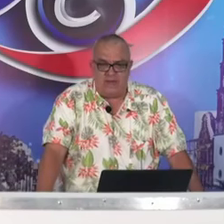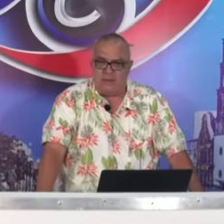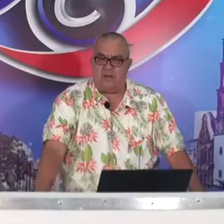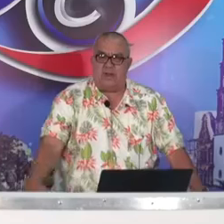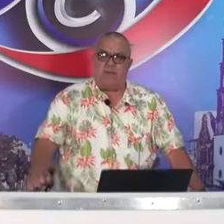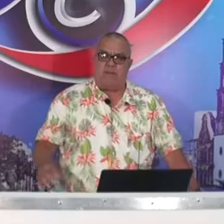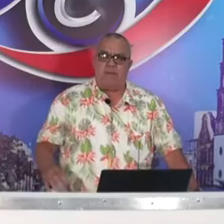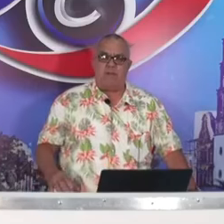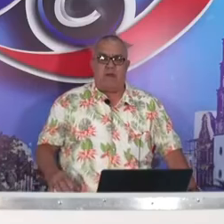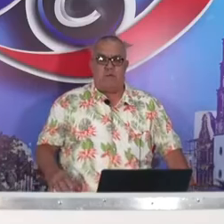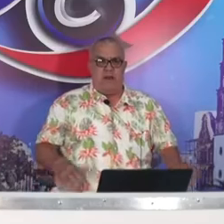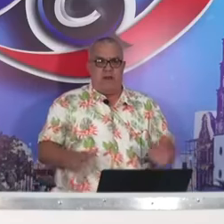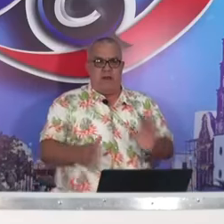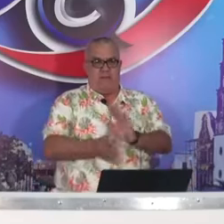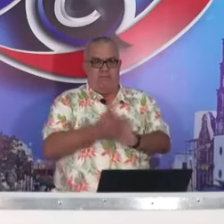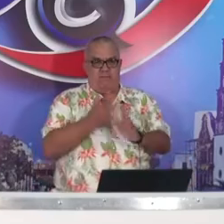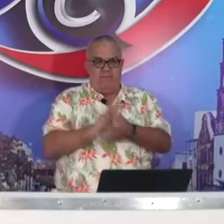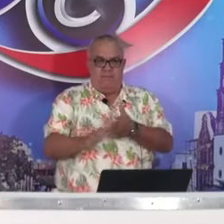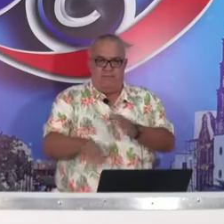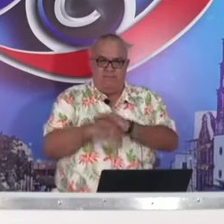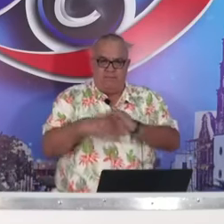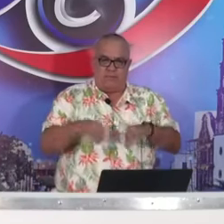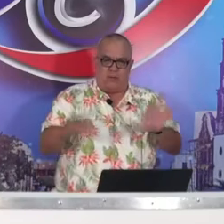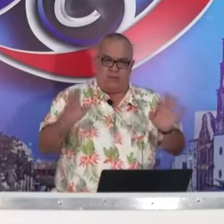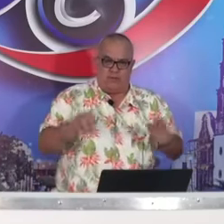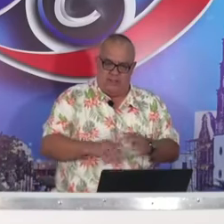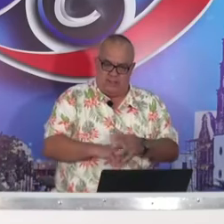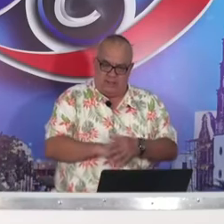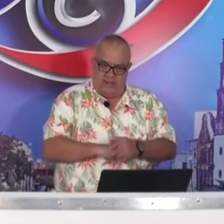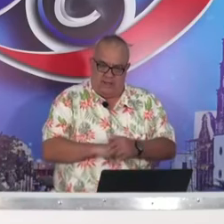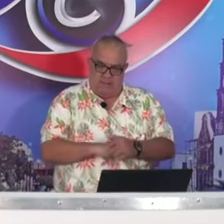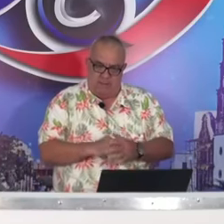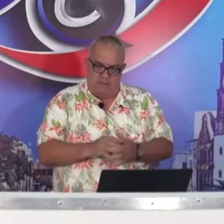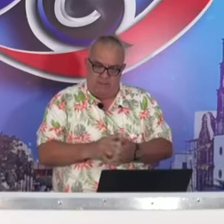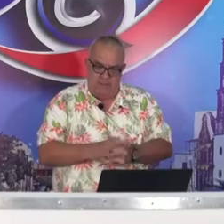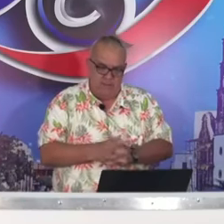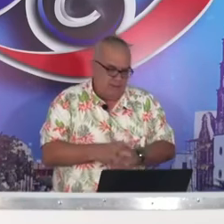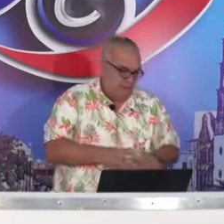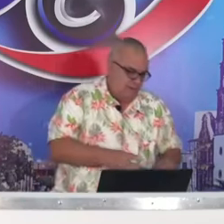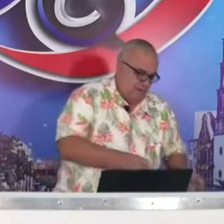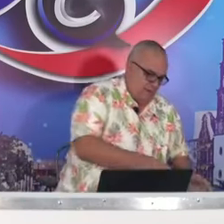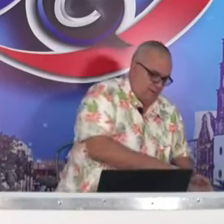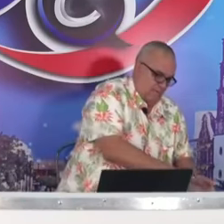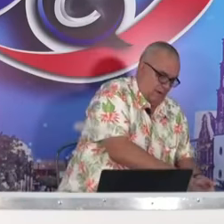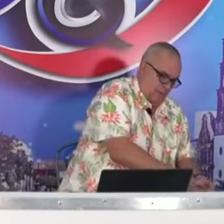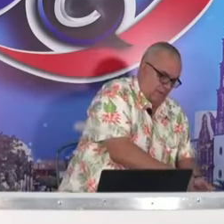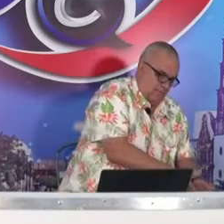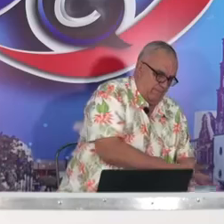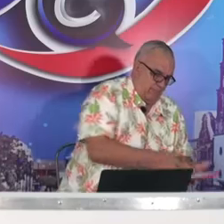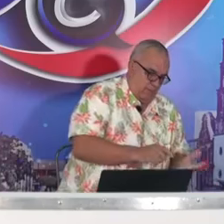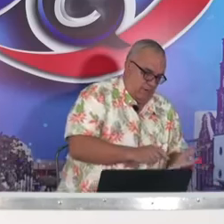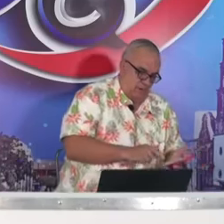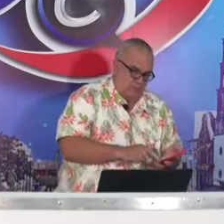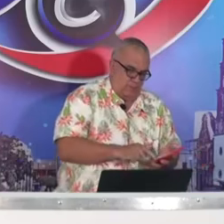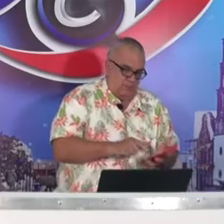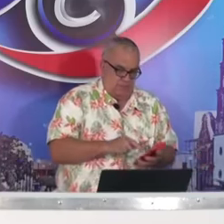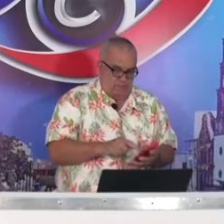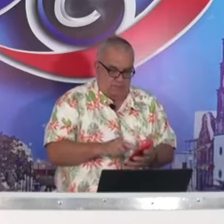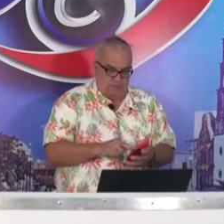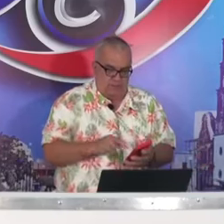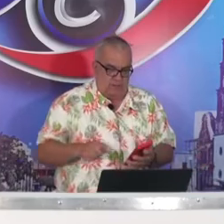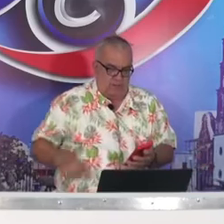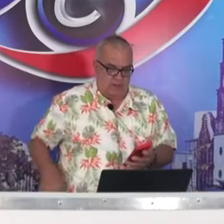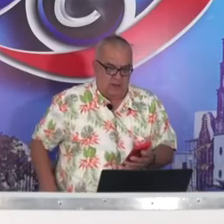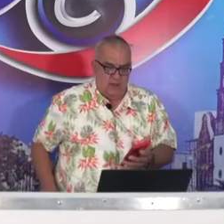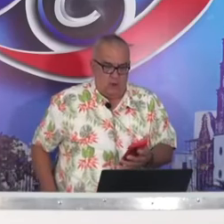Sí, ya les falta la Japami, una buena... sacudida ahí a la Japami. Pero bueno,